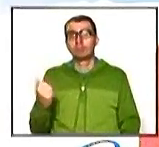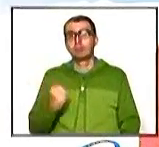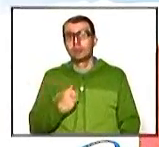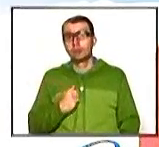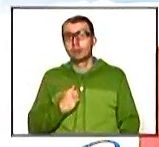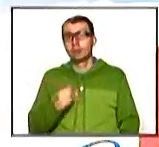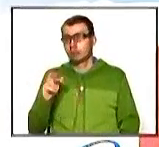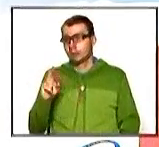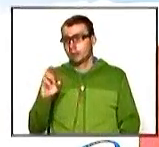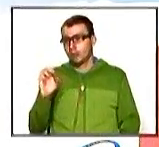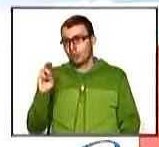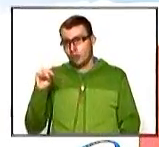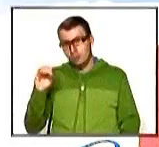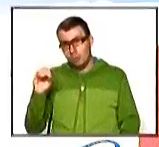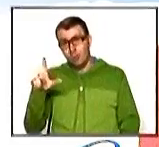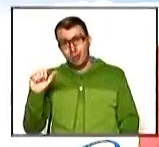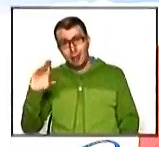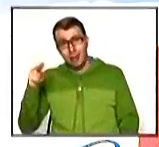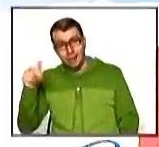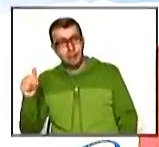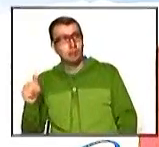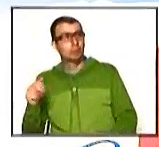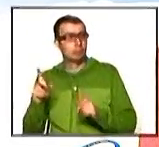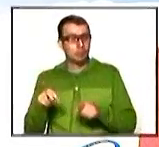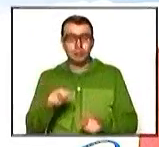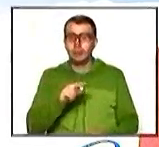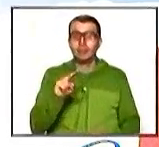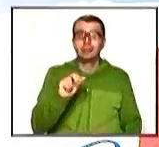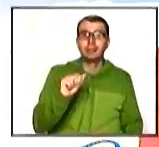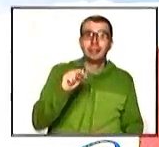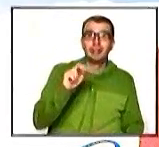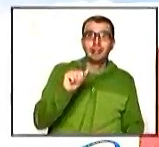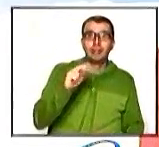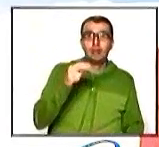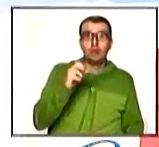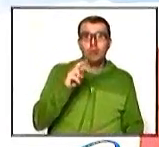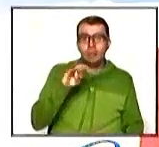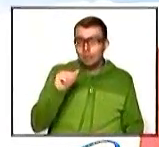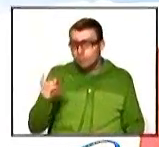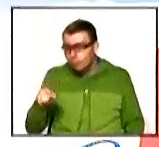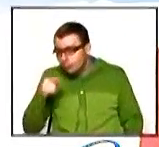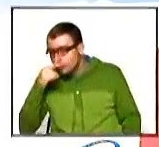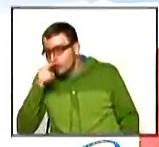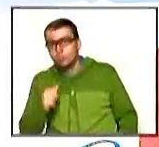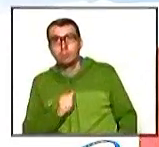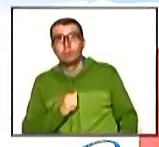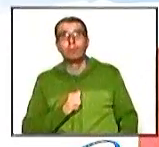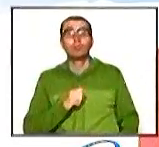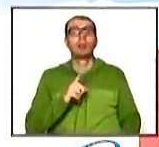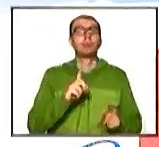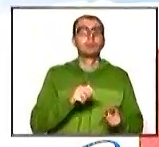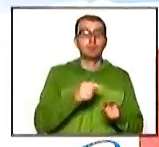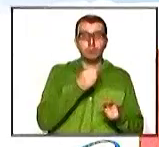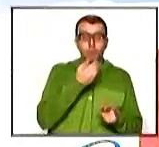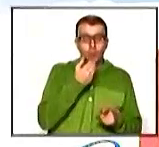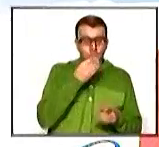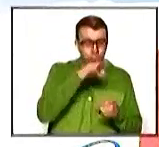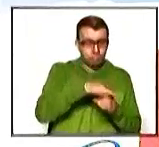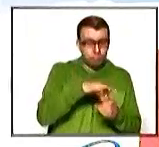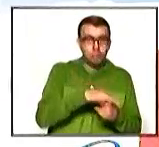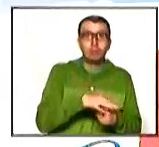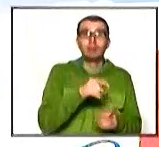el jengibre. El jengibre se prepara con agua de panela y, si la persona es diabética, con una aromática sin